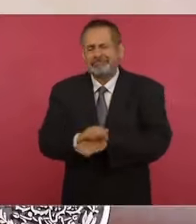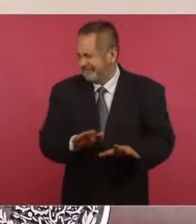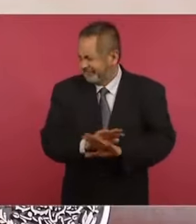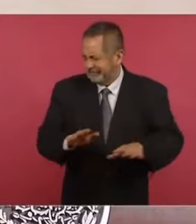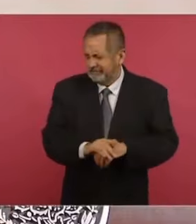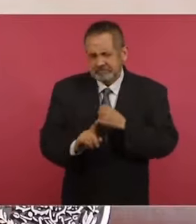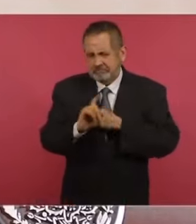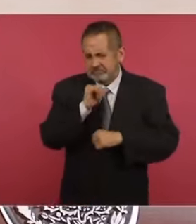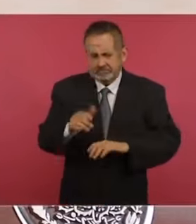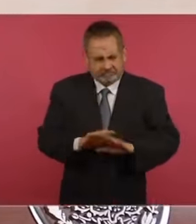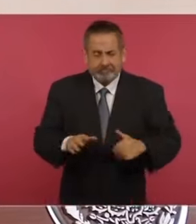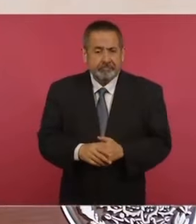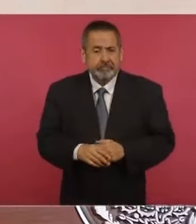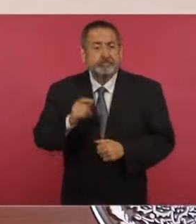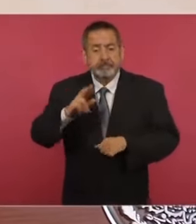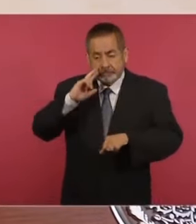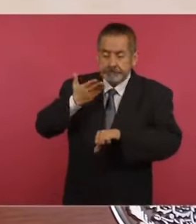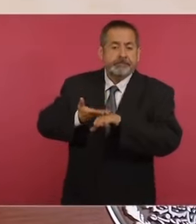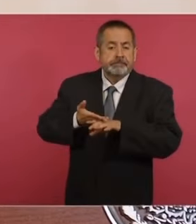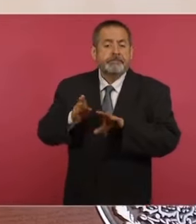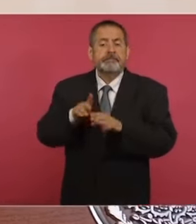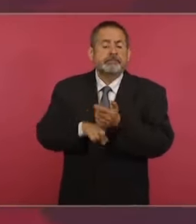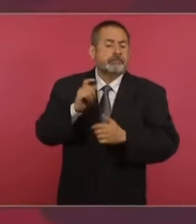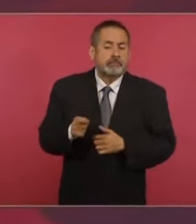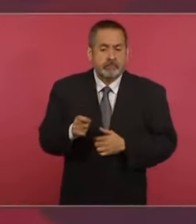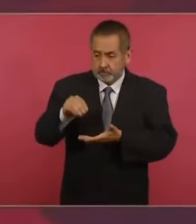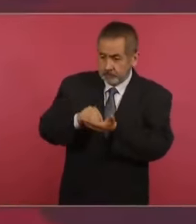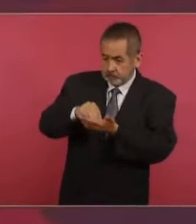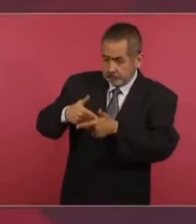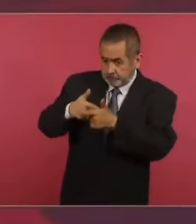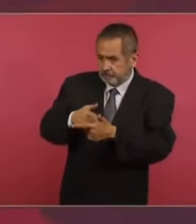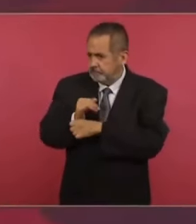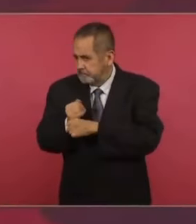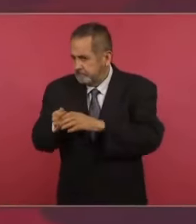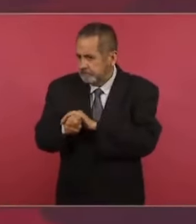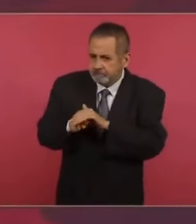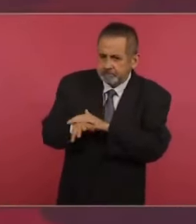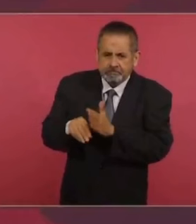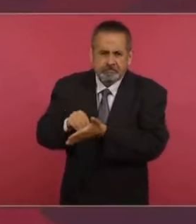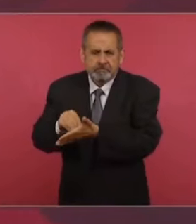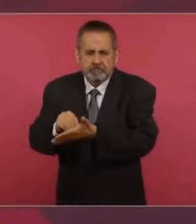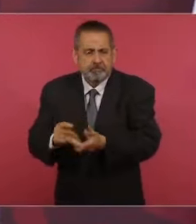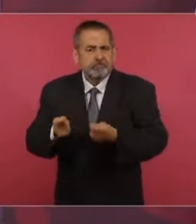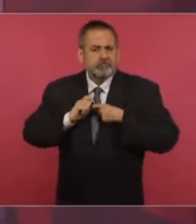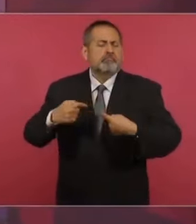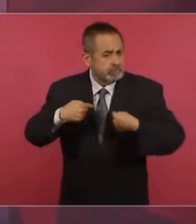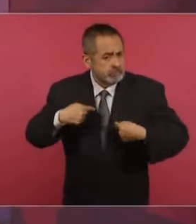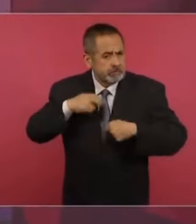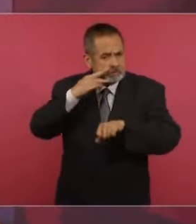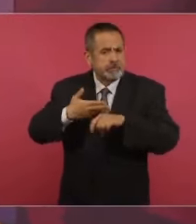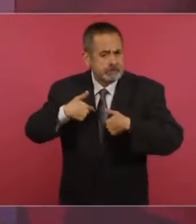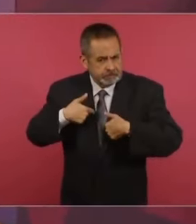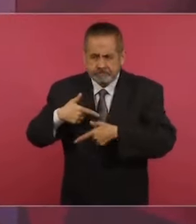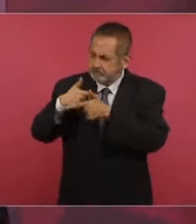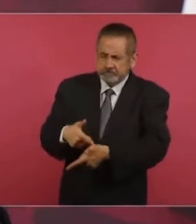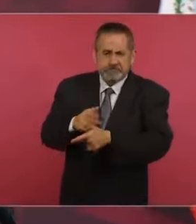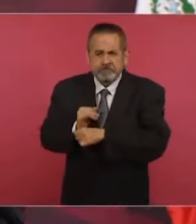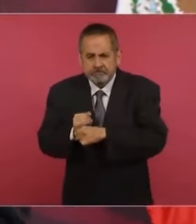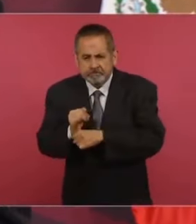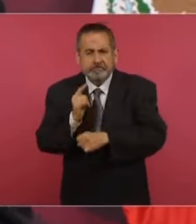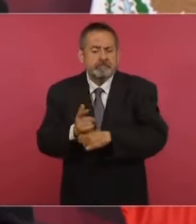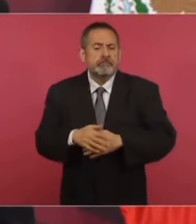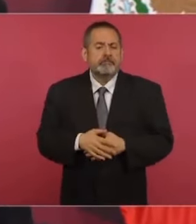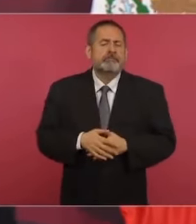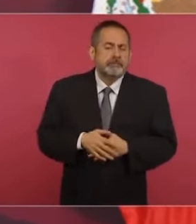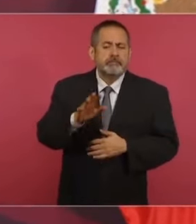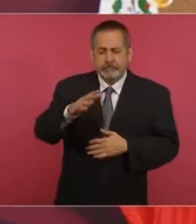y la responsabilidad de continuar con la investigación la he asumido, porque